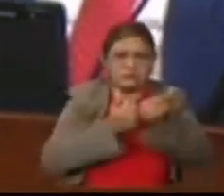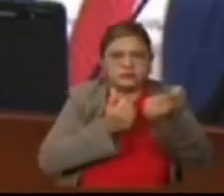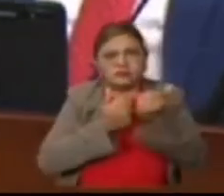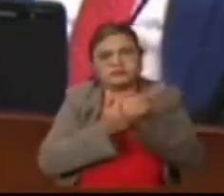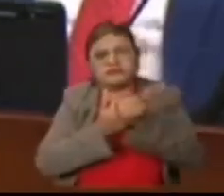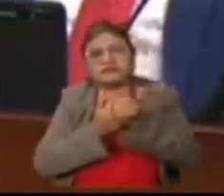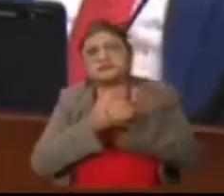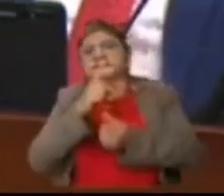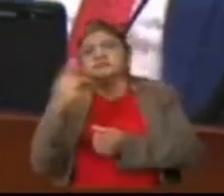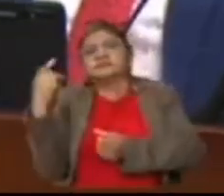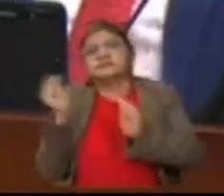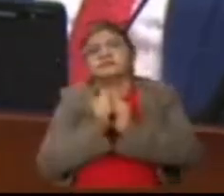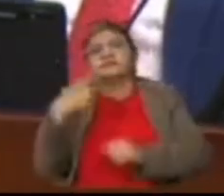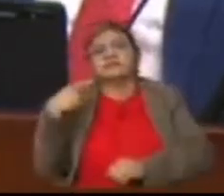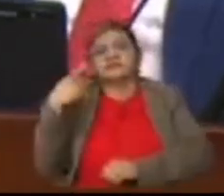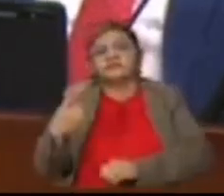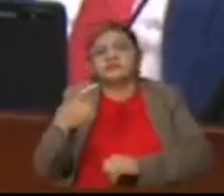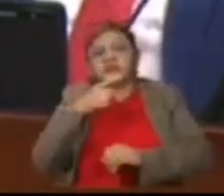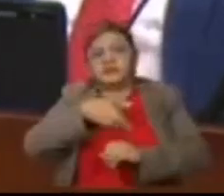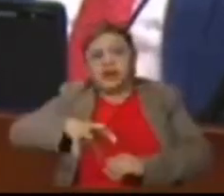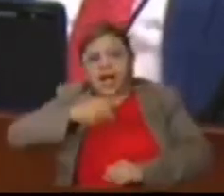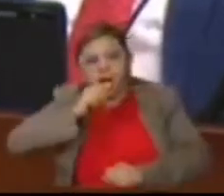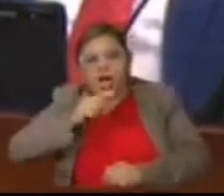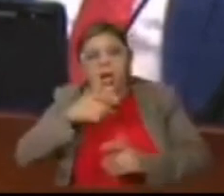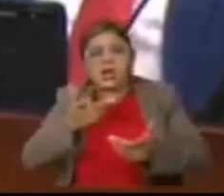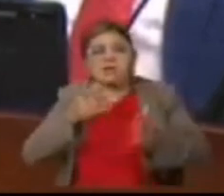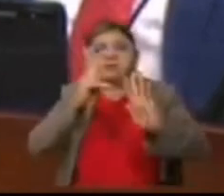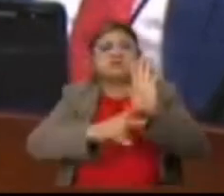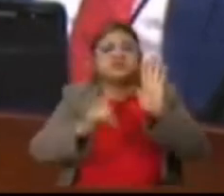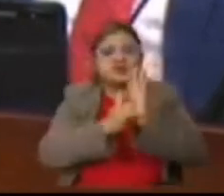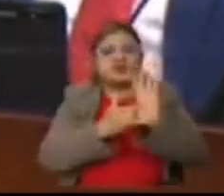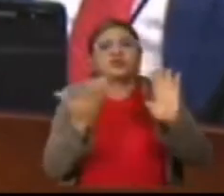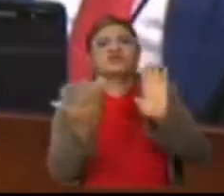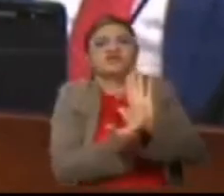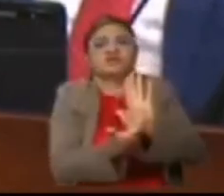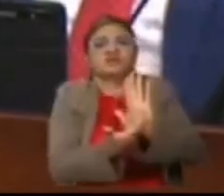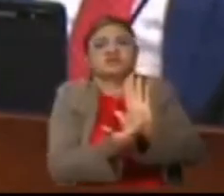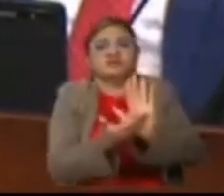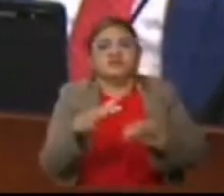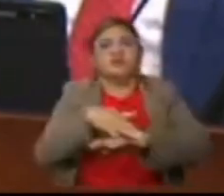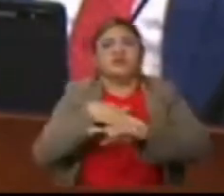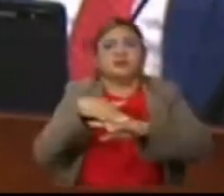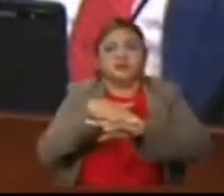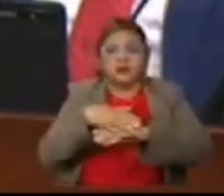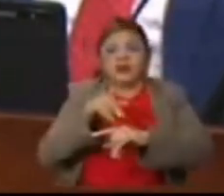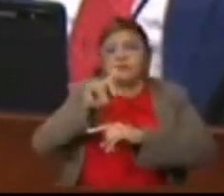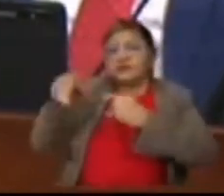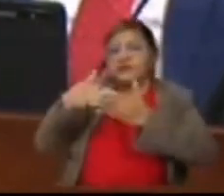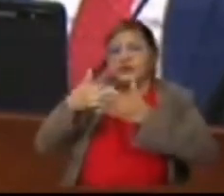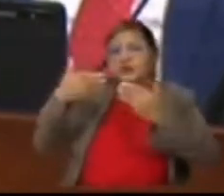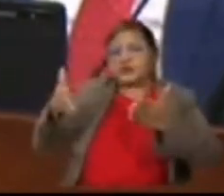garanticemos a través de proyectos de ley de esta magnitud de que todos los ciudadanos puedan